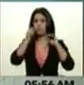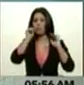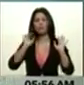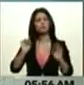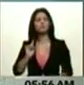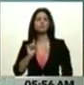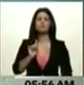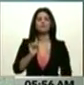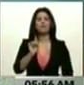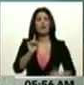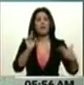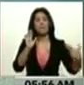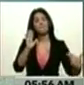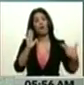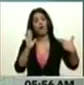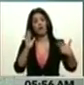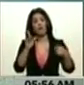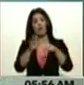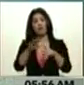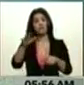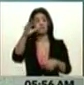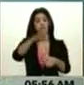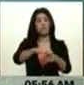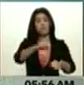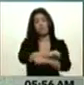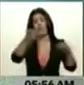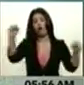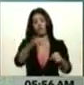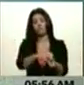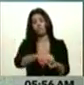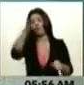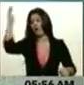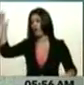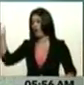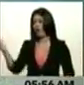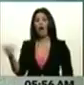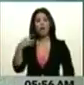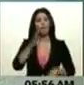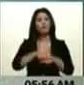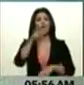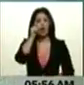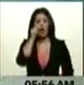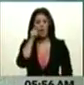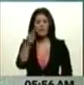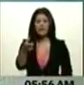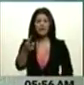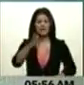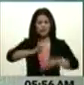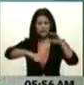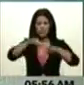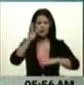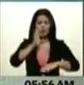falta una mano, le volaron una mano con una bomba. Porque el tipo estaba quitando unos escombros para poder pasar por su calle.